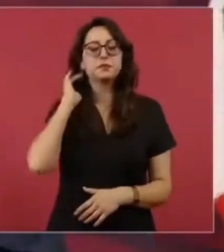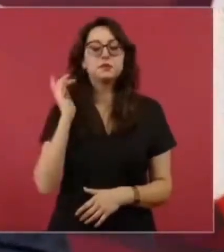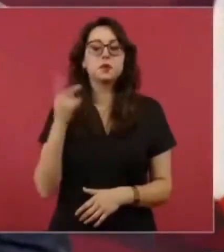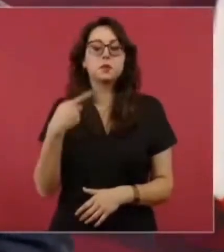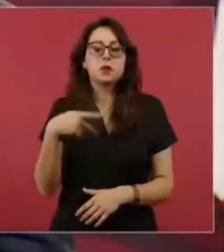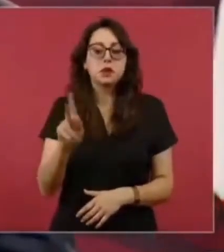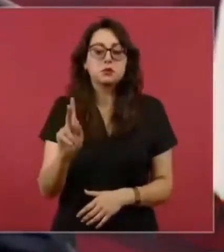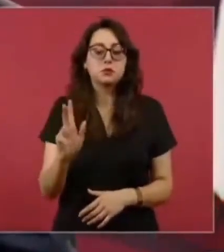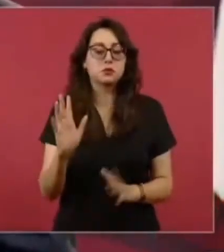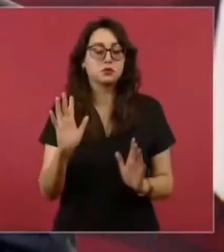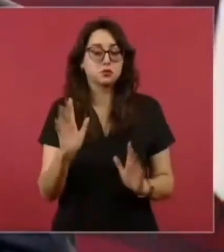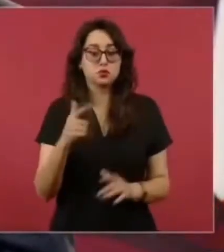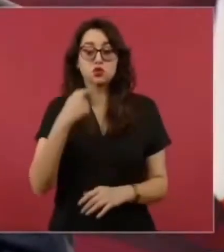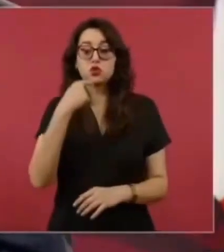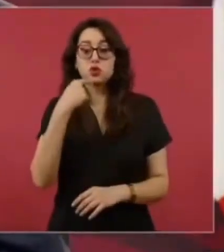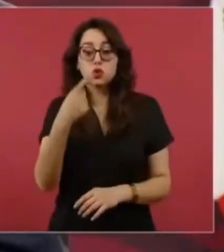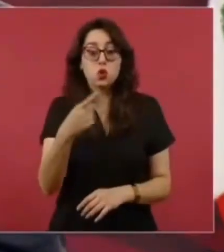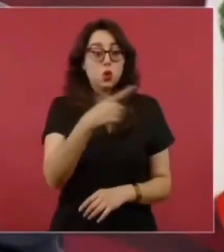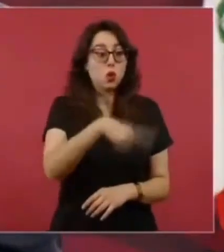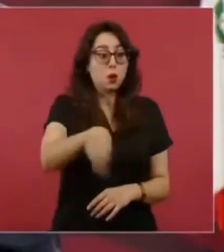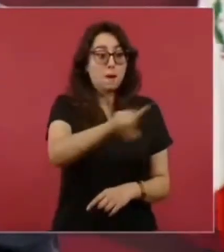malvado.